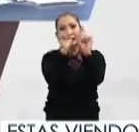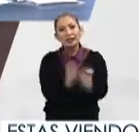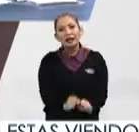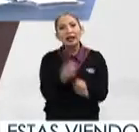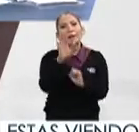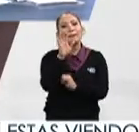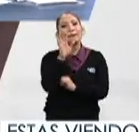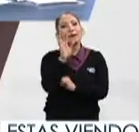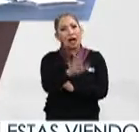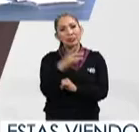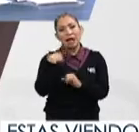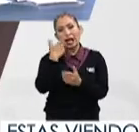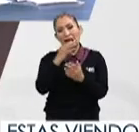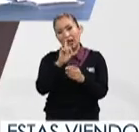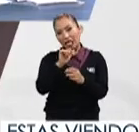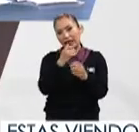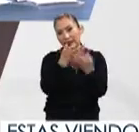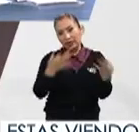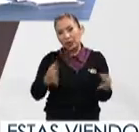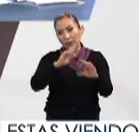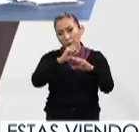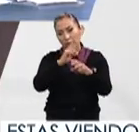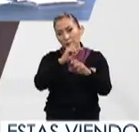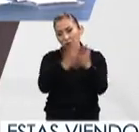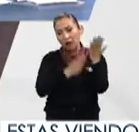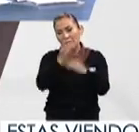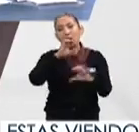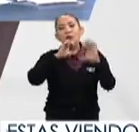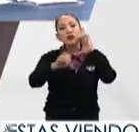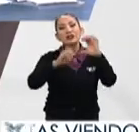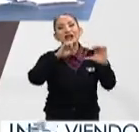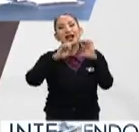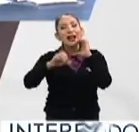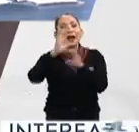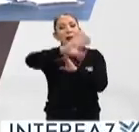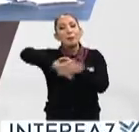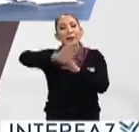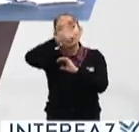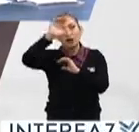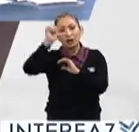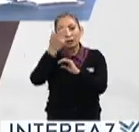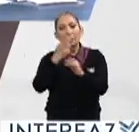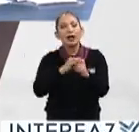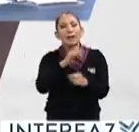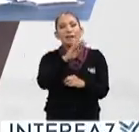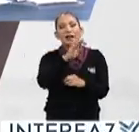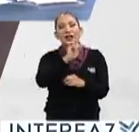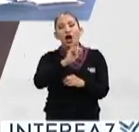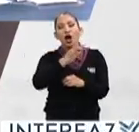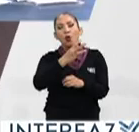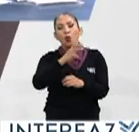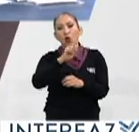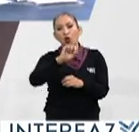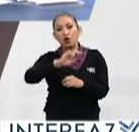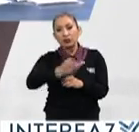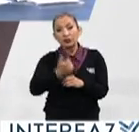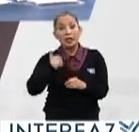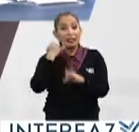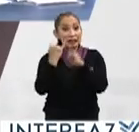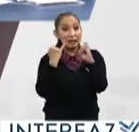Sistema de la Tierra, también del Programa de Comunicación Ambiental de la Universidad de Stanford, Brendan Walsh, director de la Oficina de